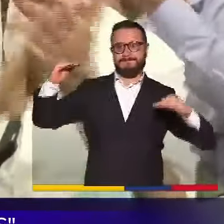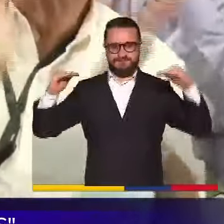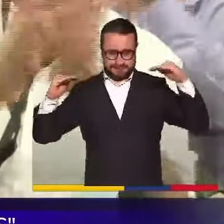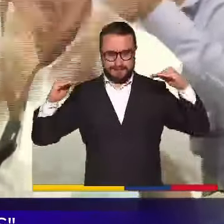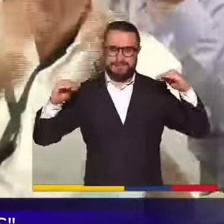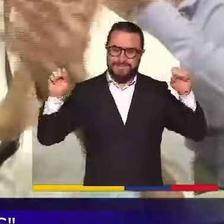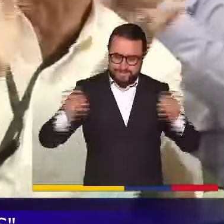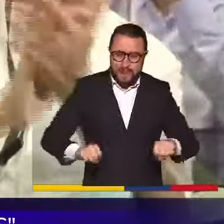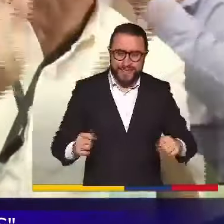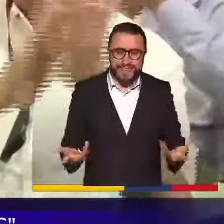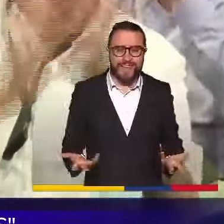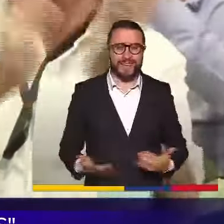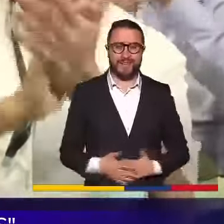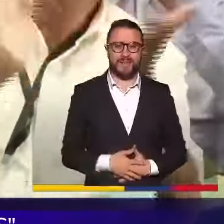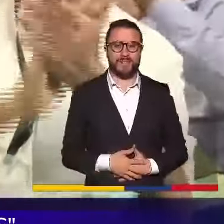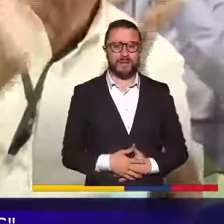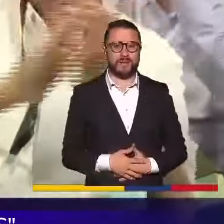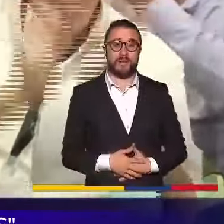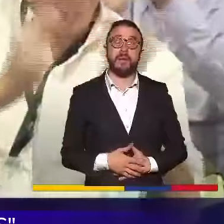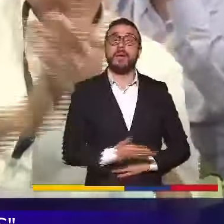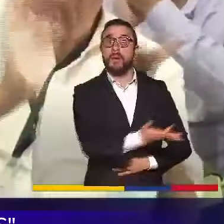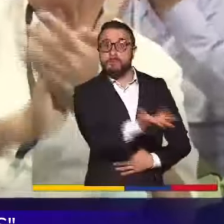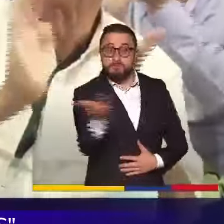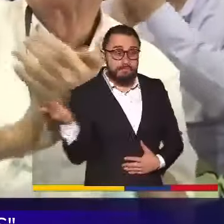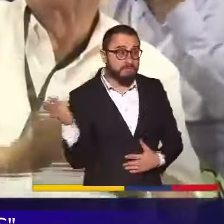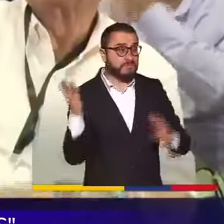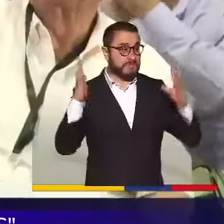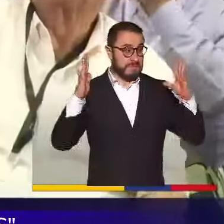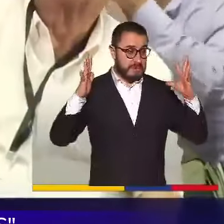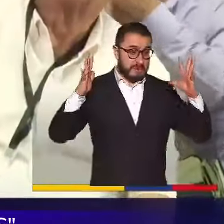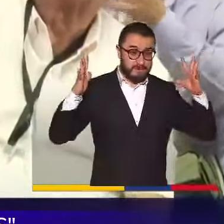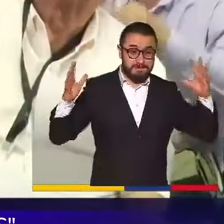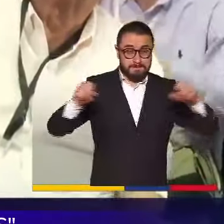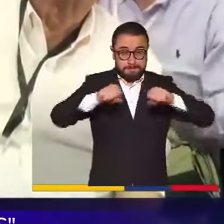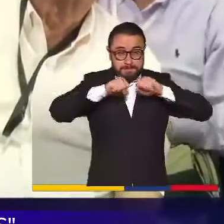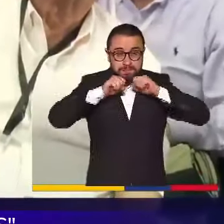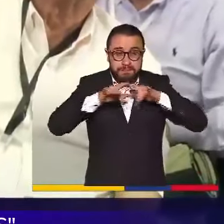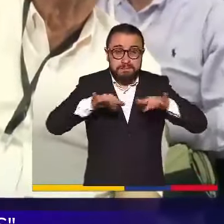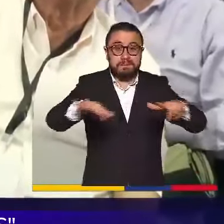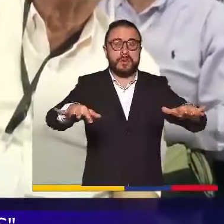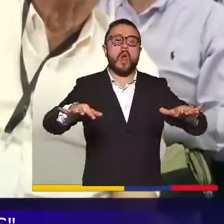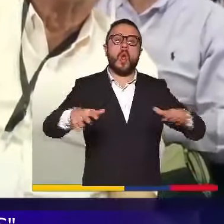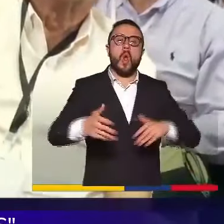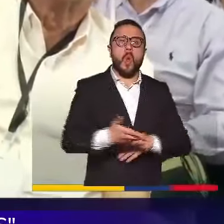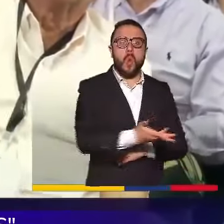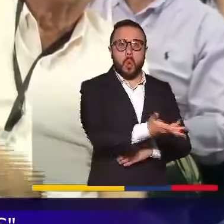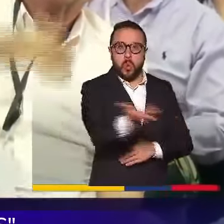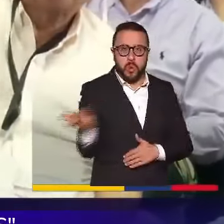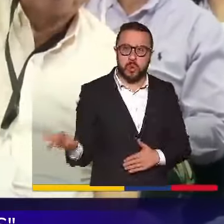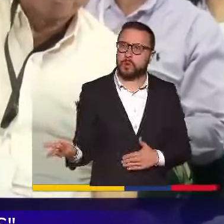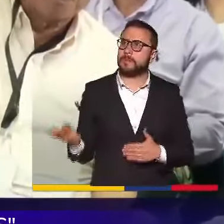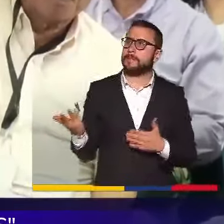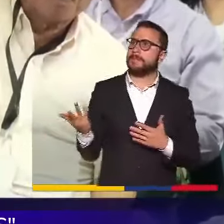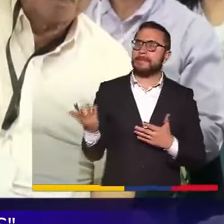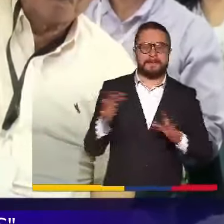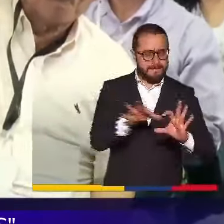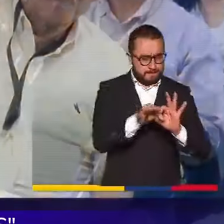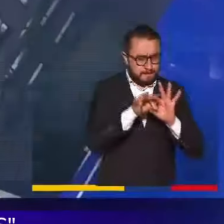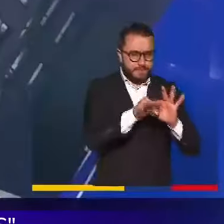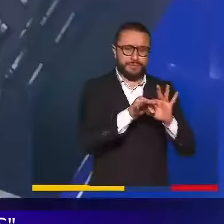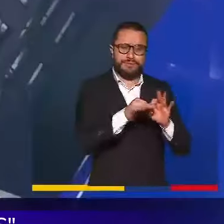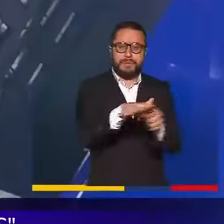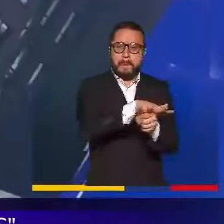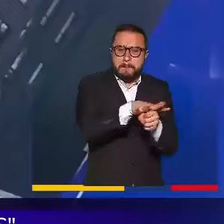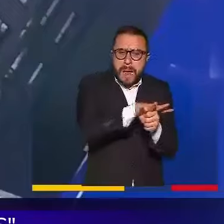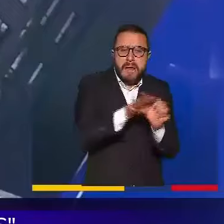Son los que pueden, por su magnitud, por su enraizamiento en el barrio y en la